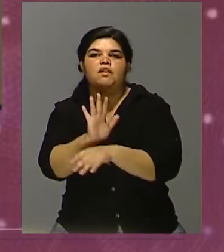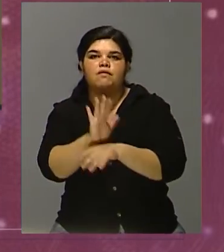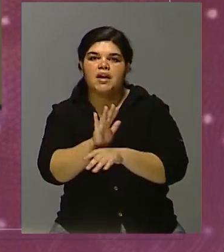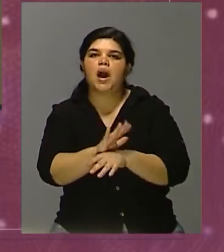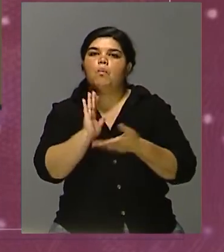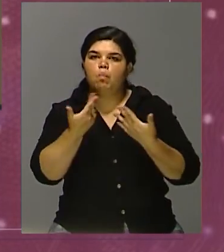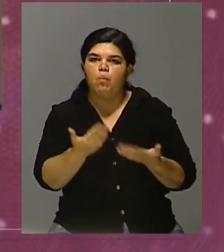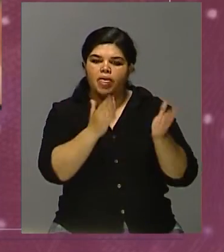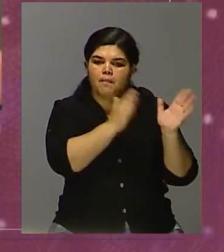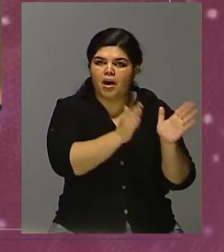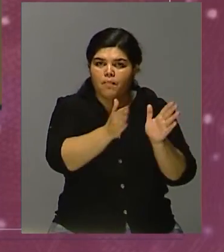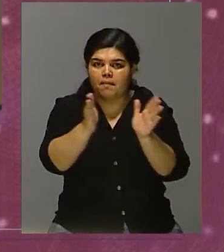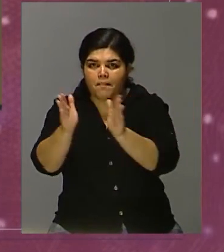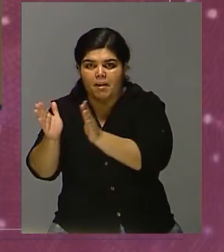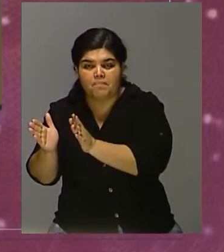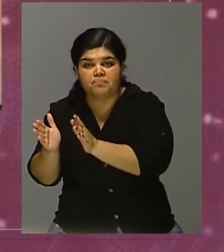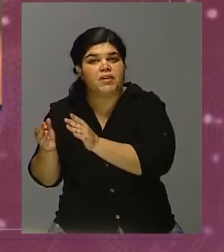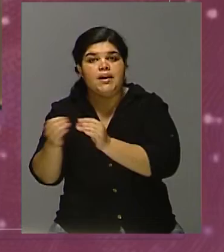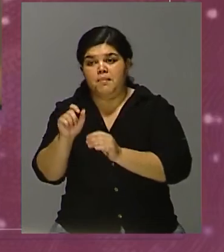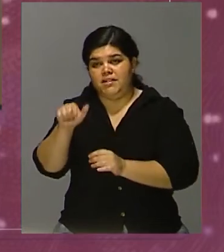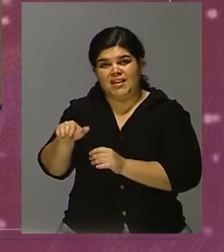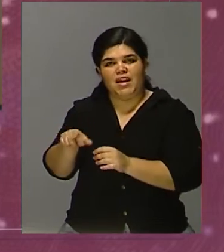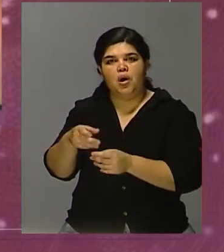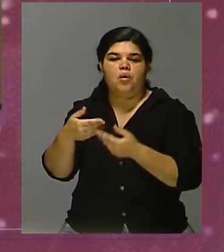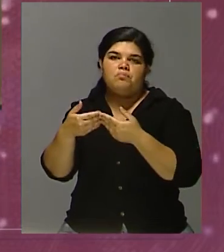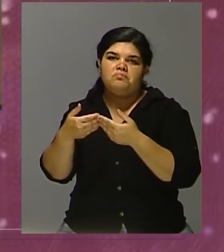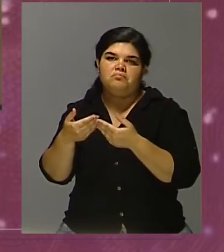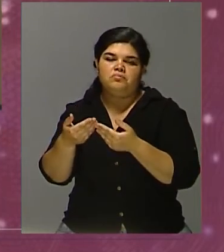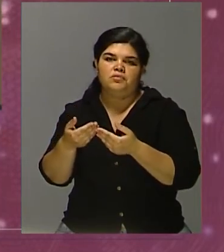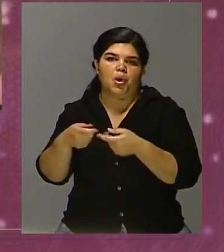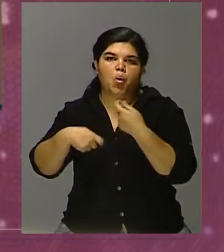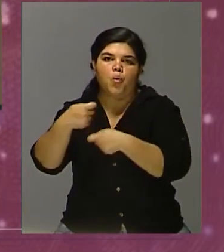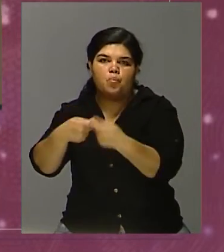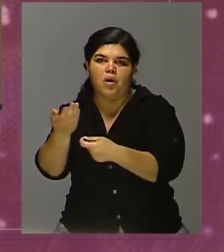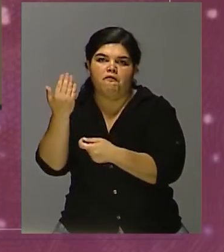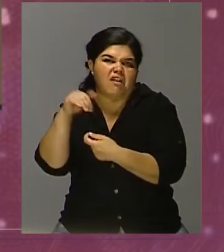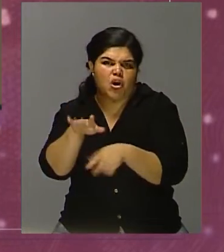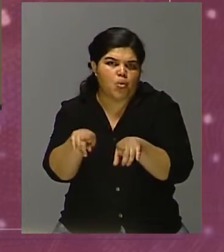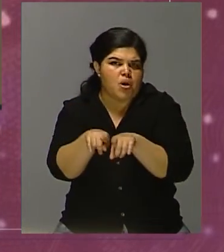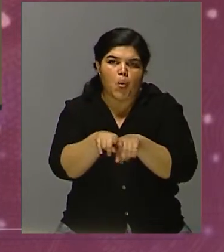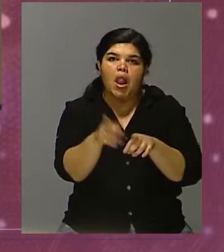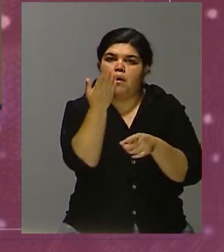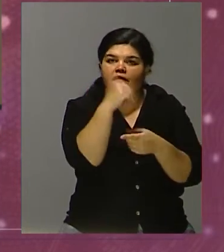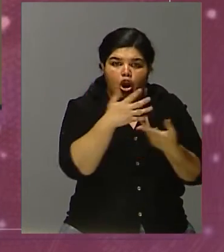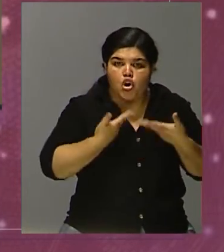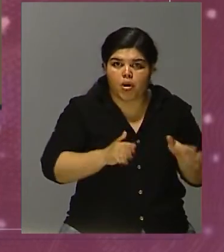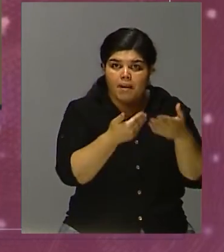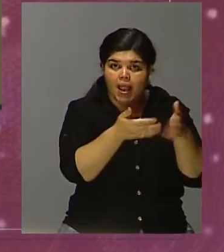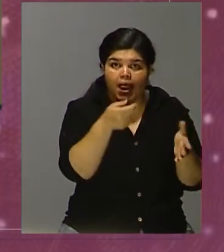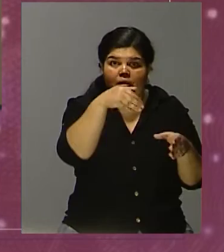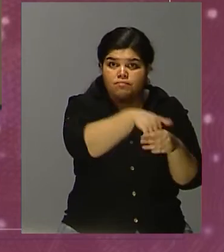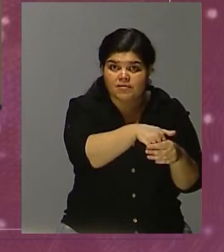que en los procesos de apertura de cuentas comitentes, que son muy similares a los procesos de apertura de cualquier banco, de cualquier cuenta tradicional, vayan a